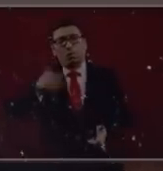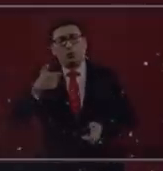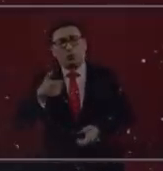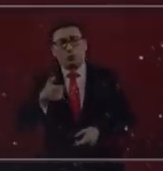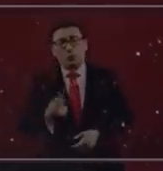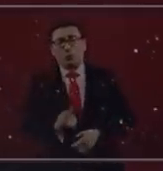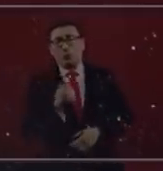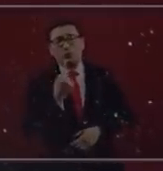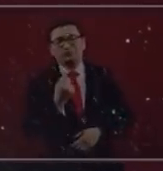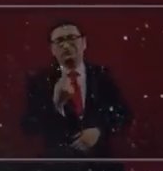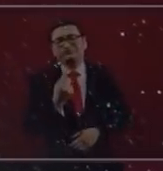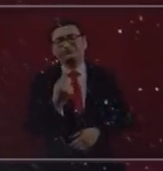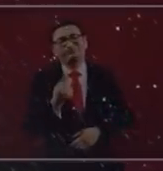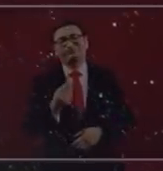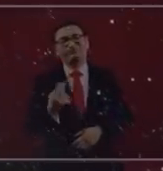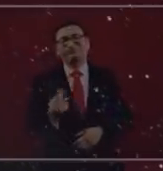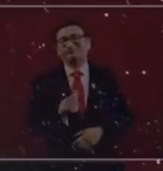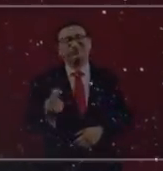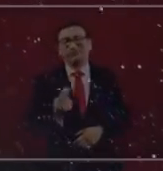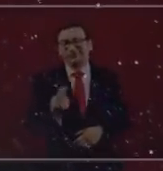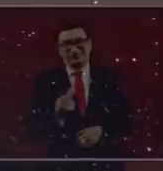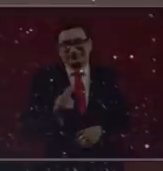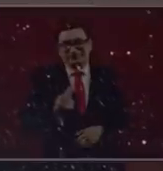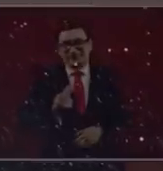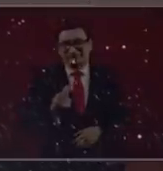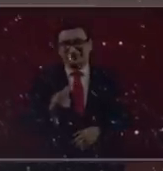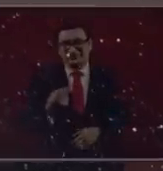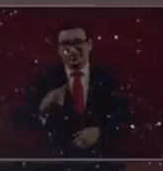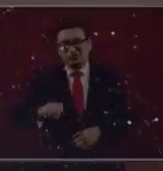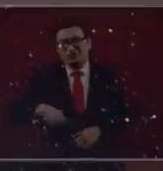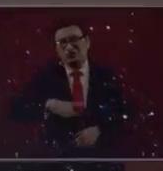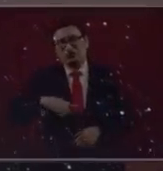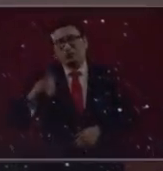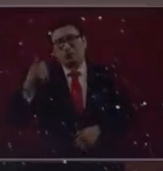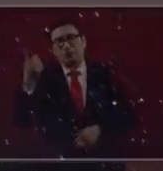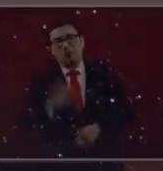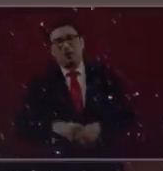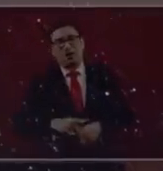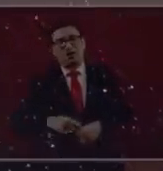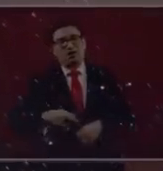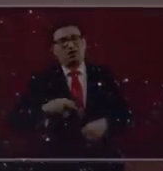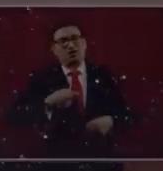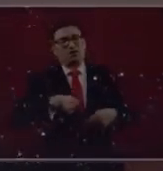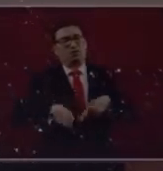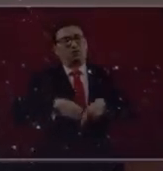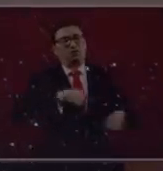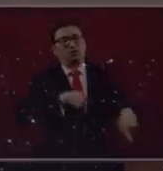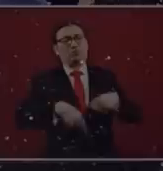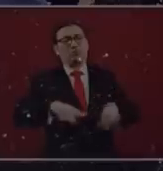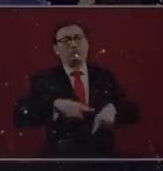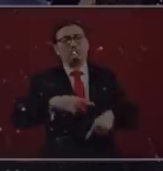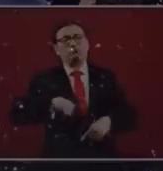mafias. Todos saben que así es. Se despide Pablo de su gran Humana MX.